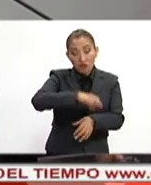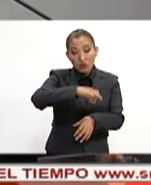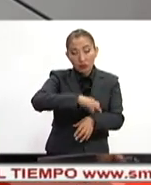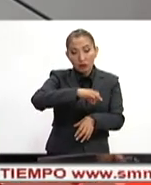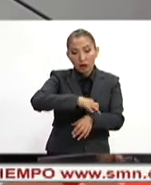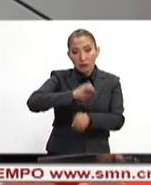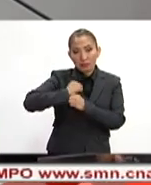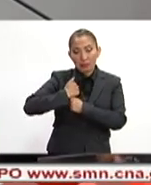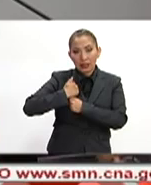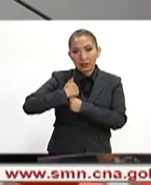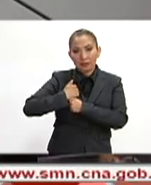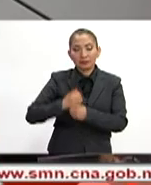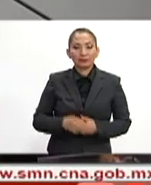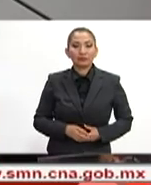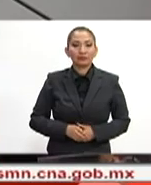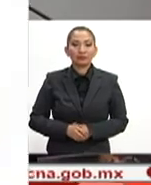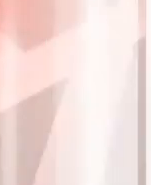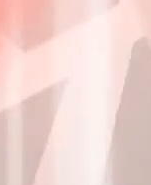médicos militares.